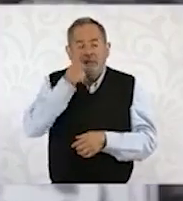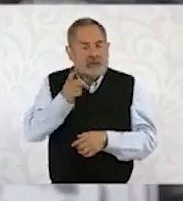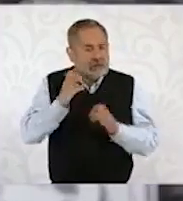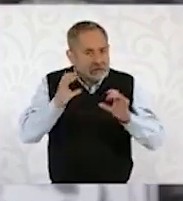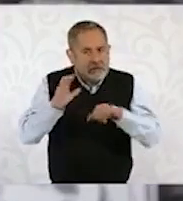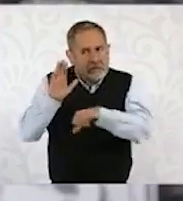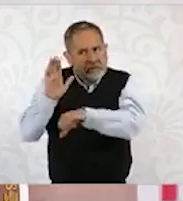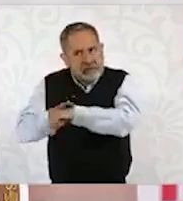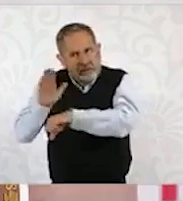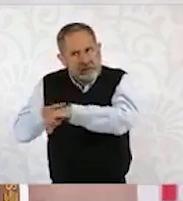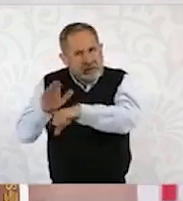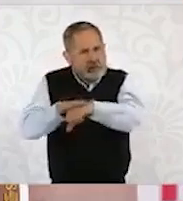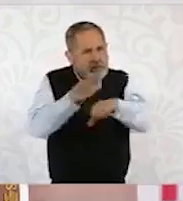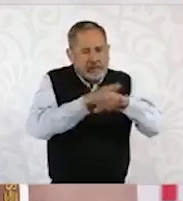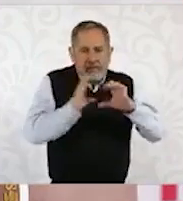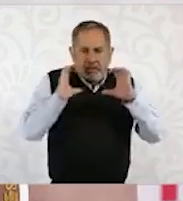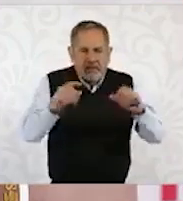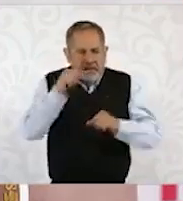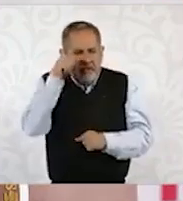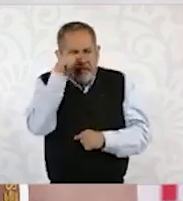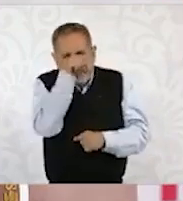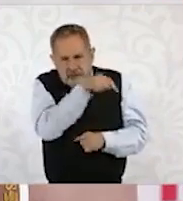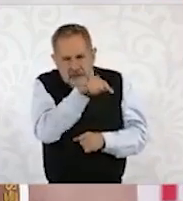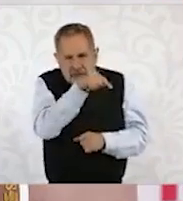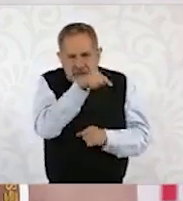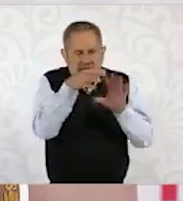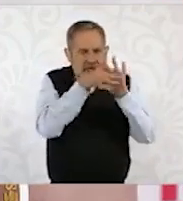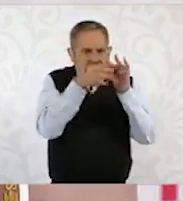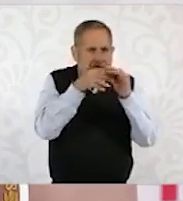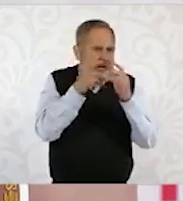son, cómo operan.